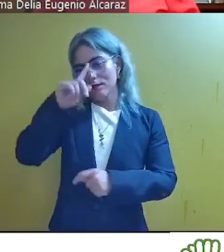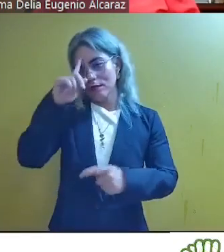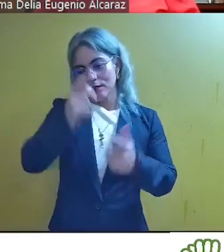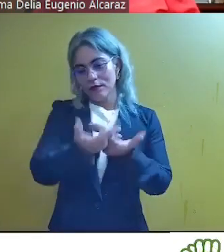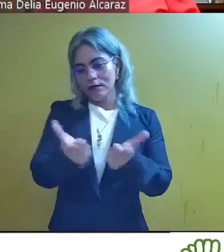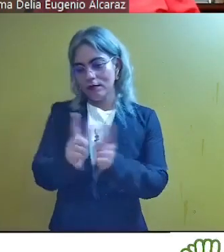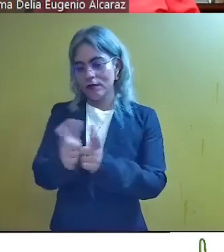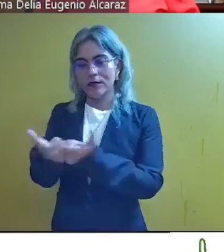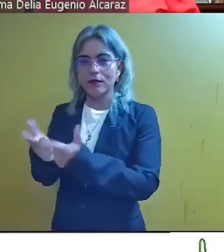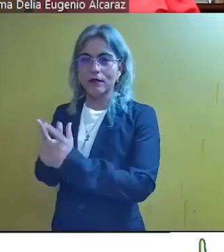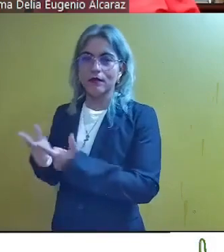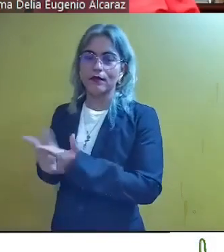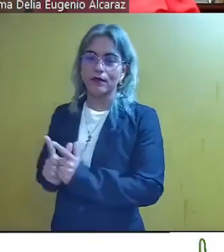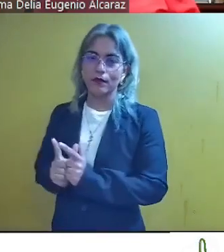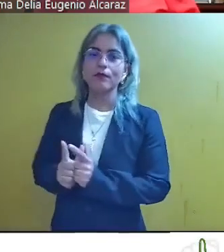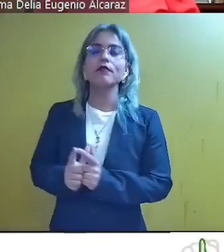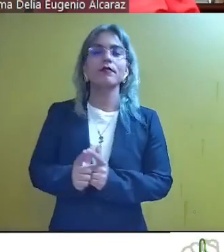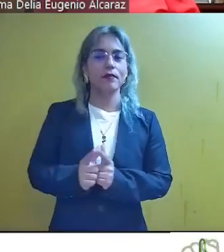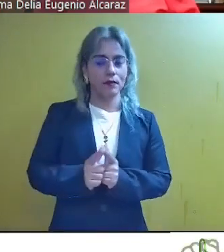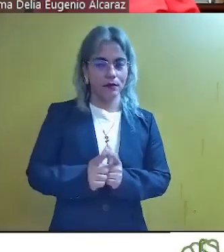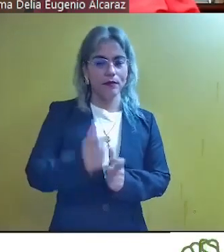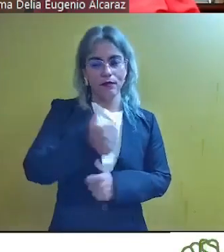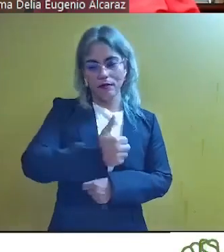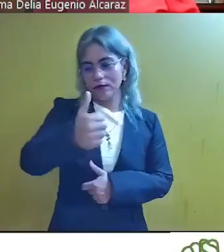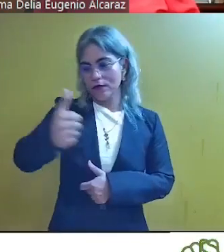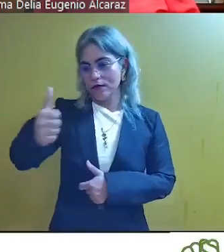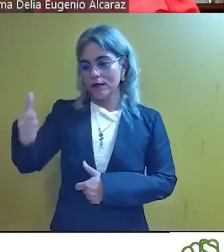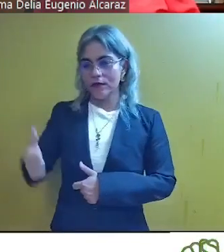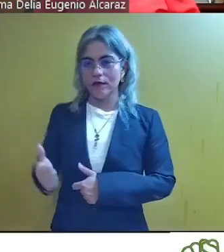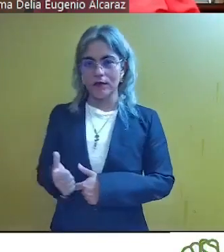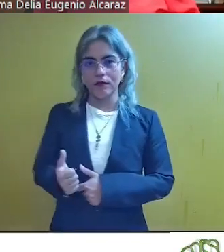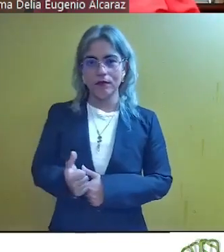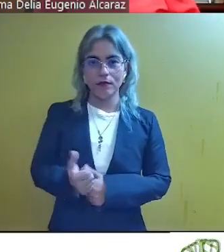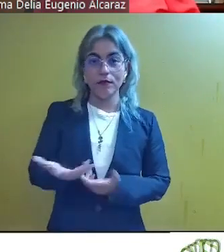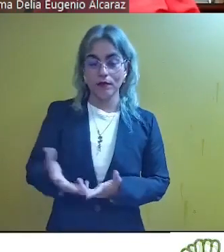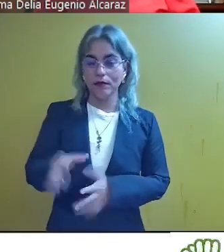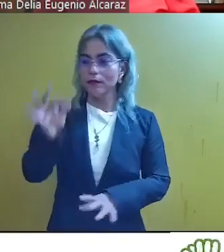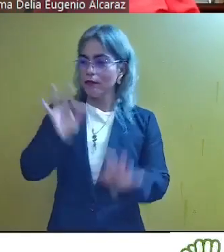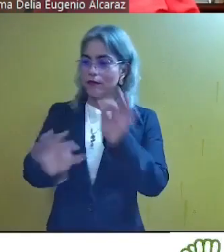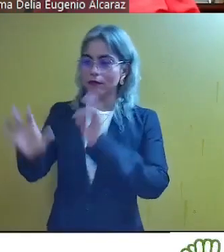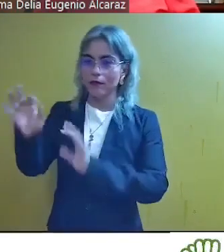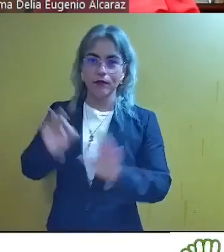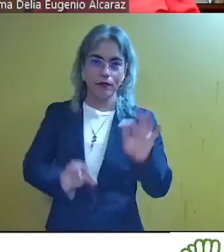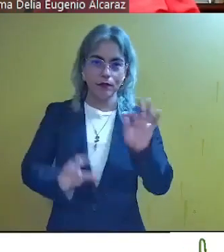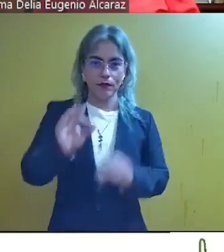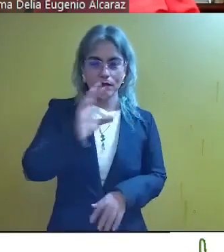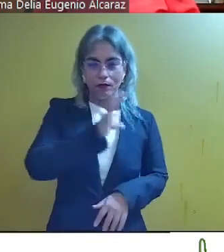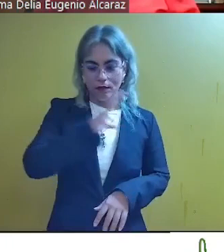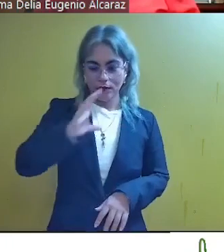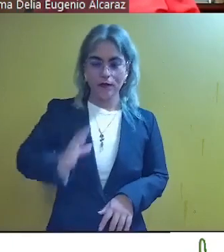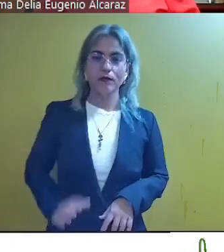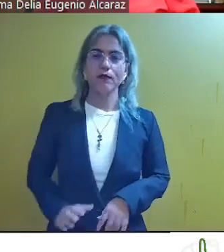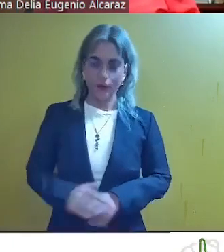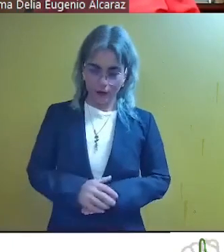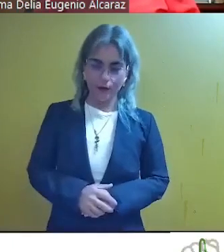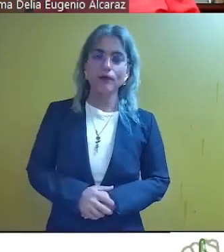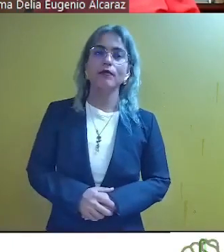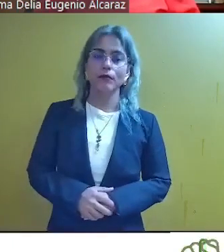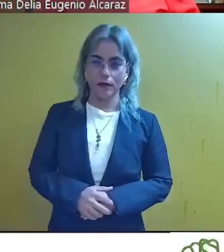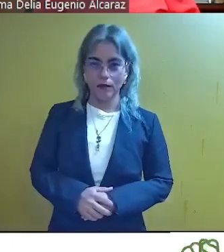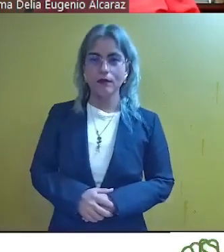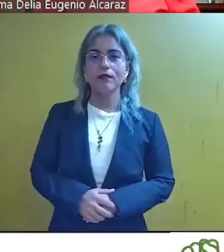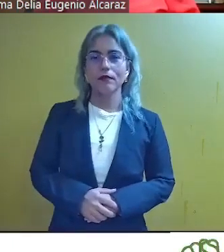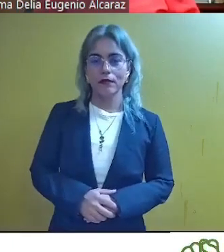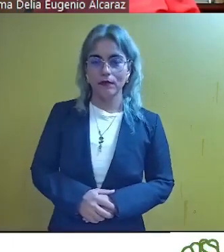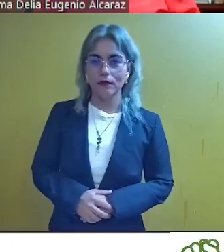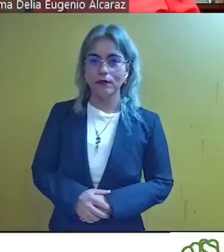se sustenta en los resultados de todas y cada una de las etapas del proceso de selección y designación, así como en los criterios y parámetros que